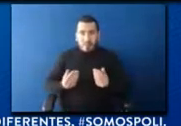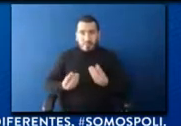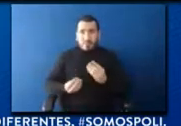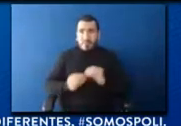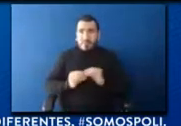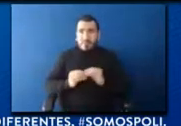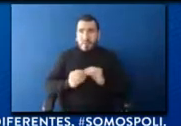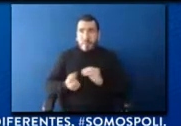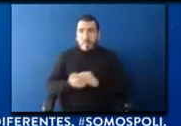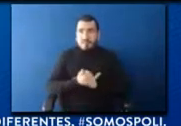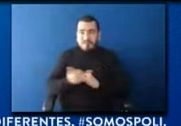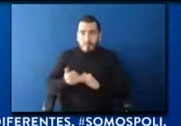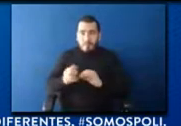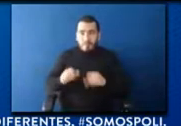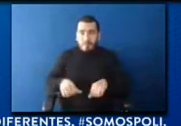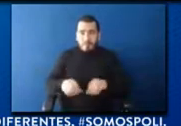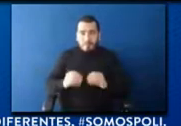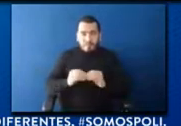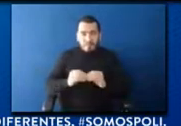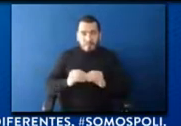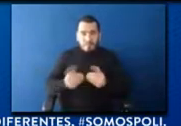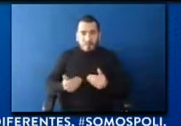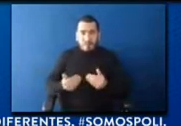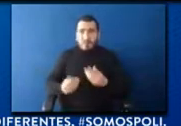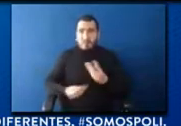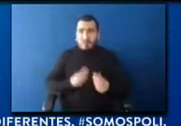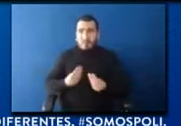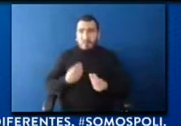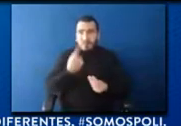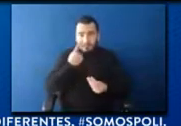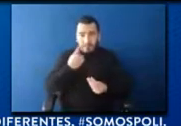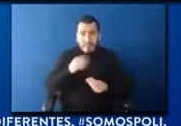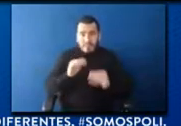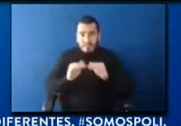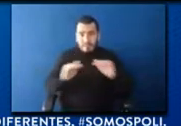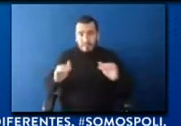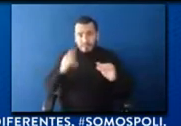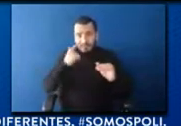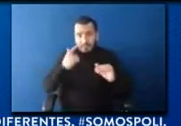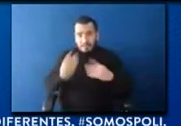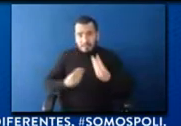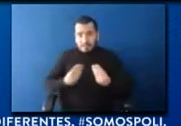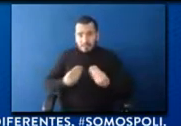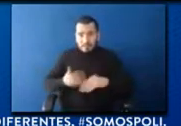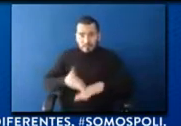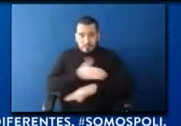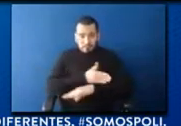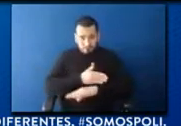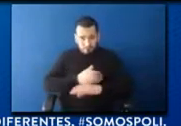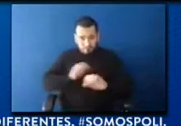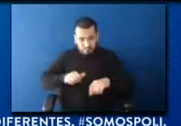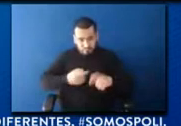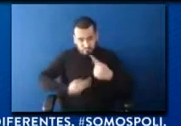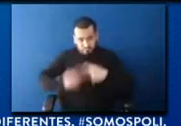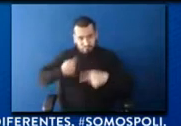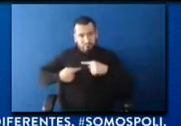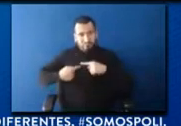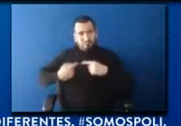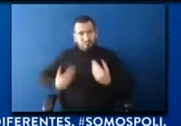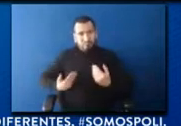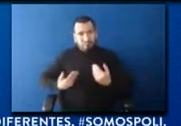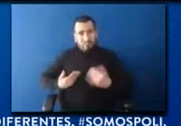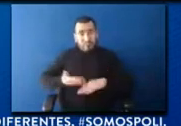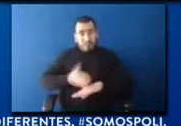una realidad y es una tendencia que tiene poca capacidad de reversarse. Si no nos preparamos y